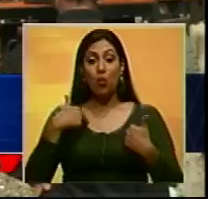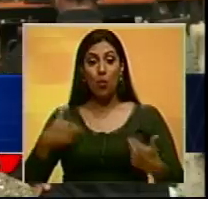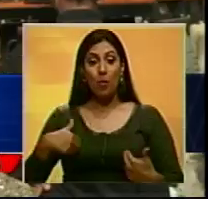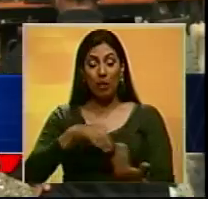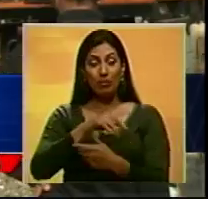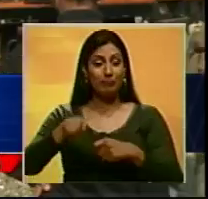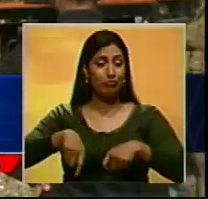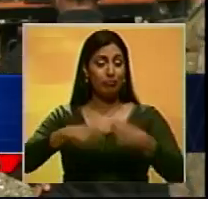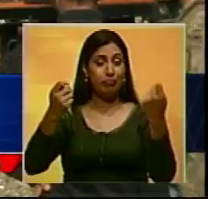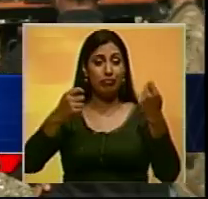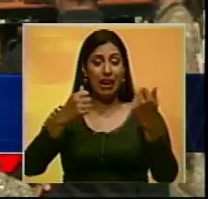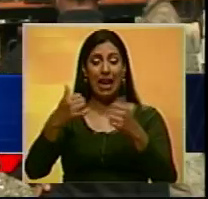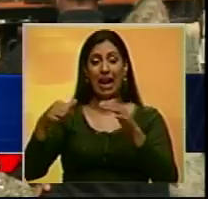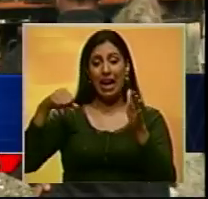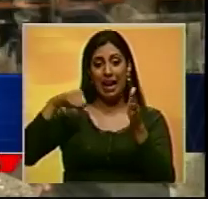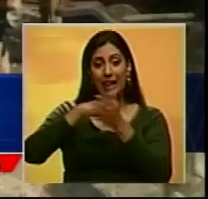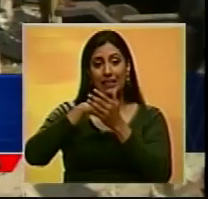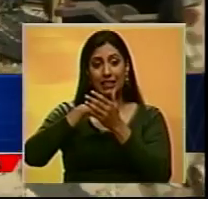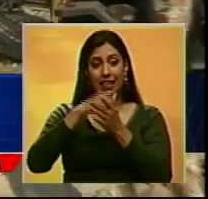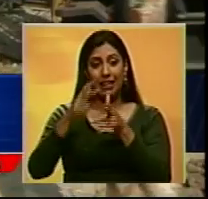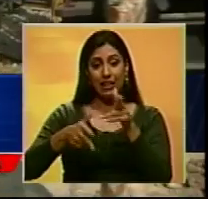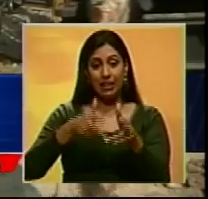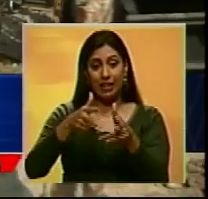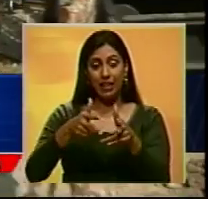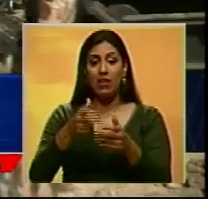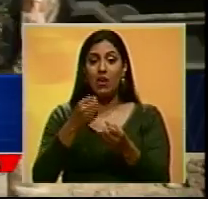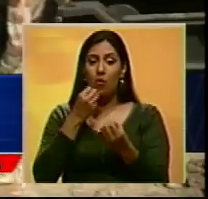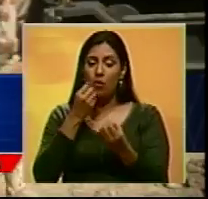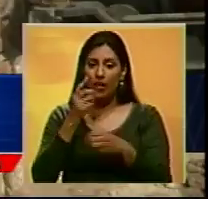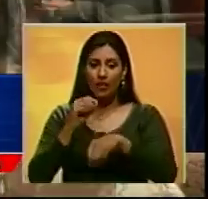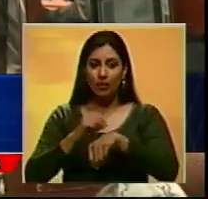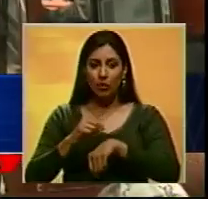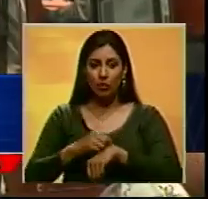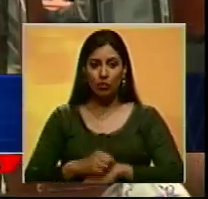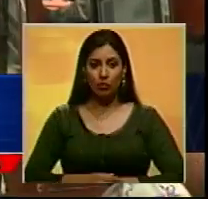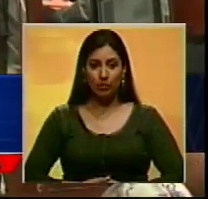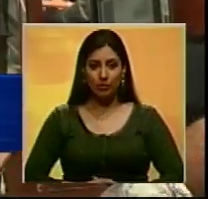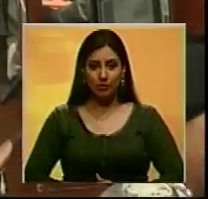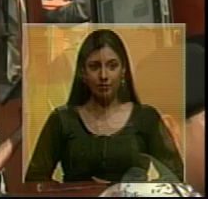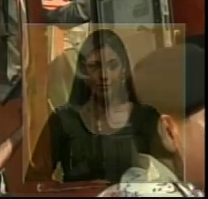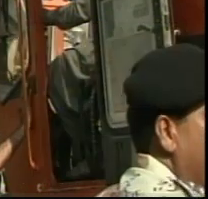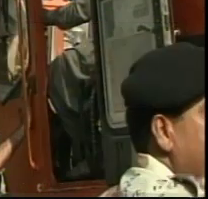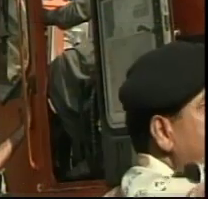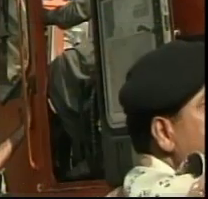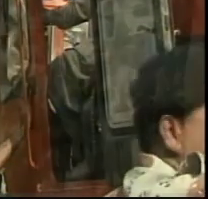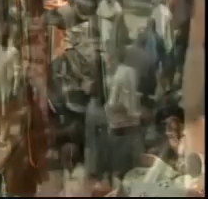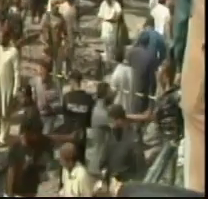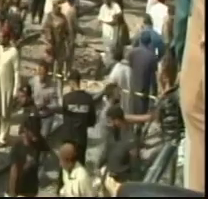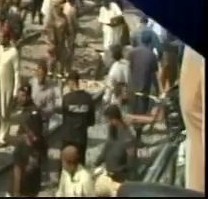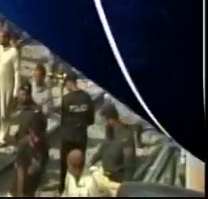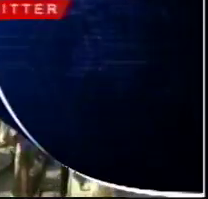causó fatídico accidente de trenes. Los detalles en minutos.